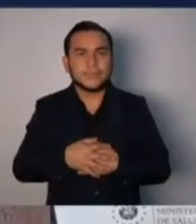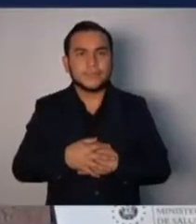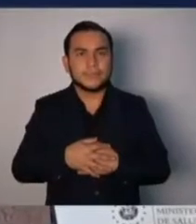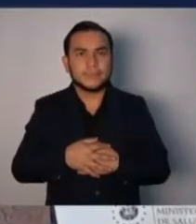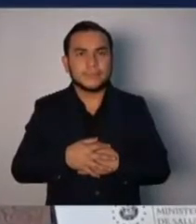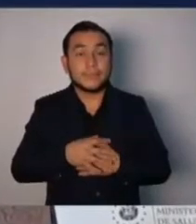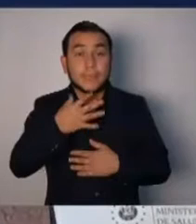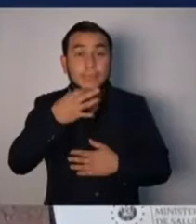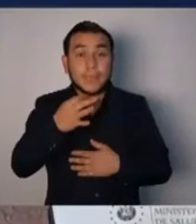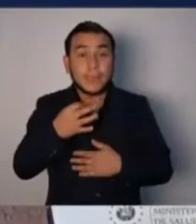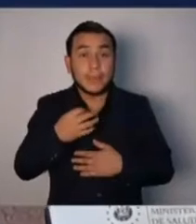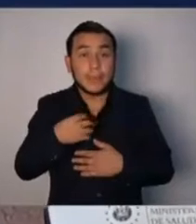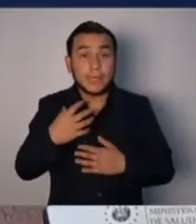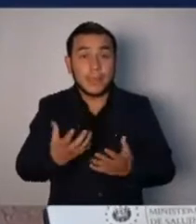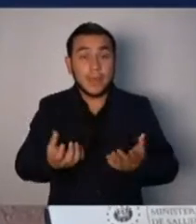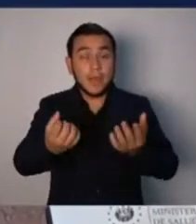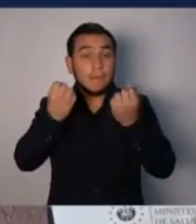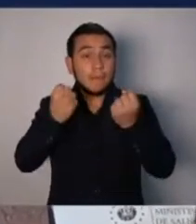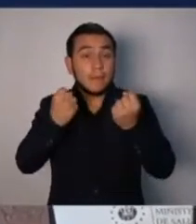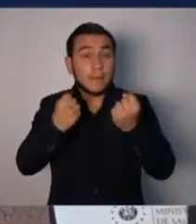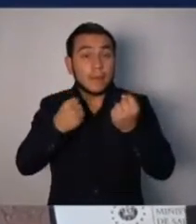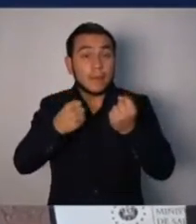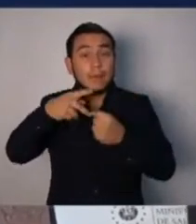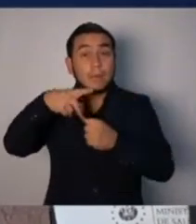los que le salvaron la pierna a óscar ortiz